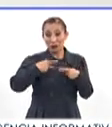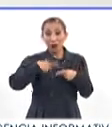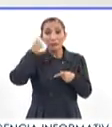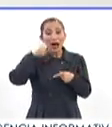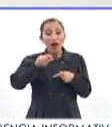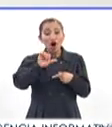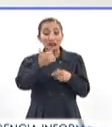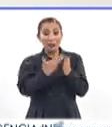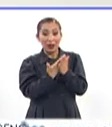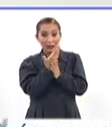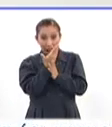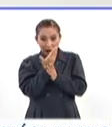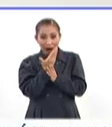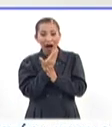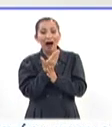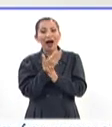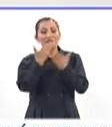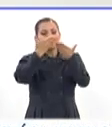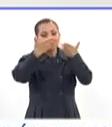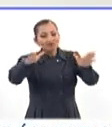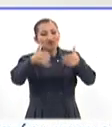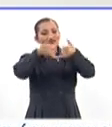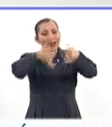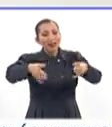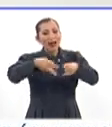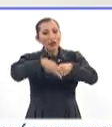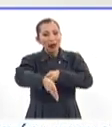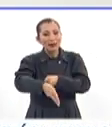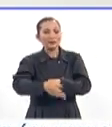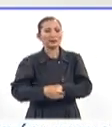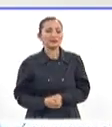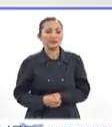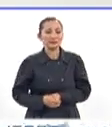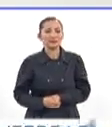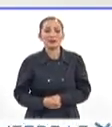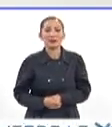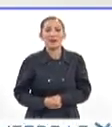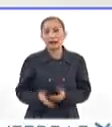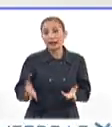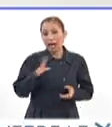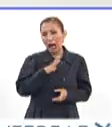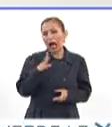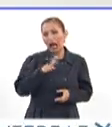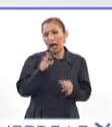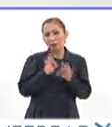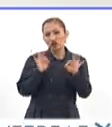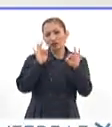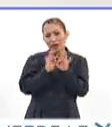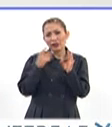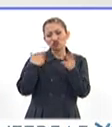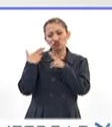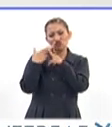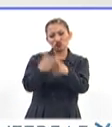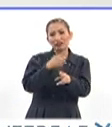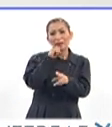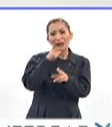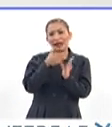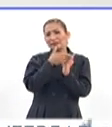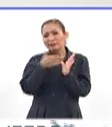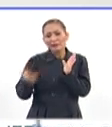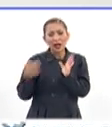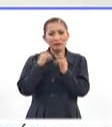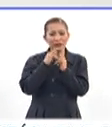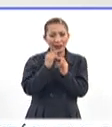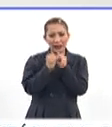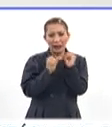para que a las 11 de la mañana pues, se haga la ceremonia inaugural. Y bueno, habrá importantes conmemoraciones también a lo largo de